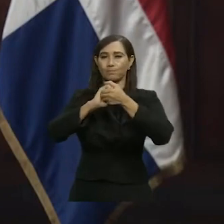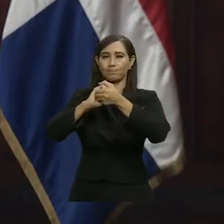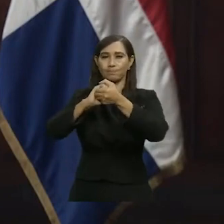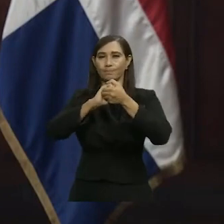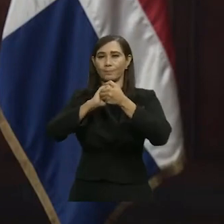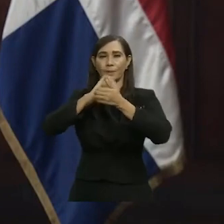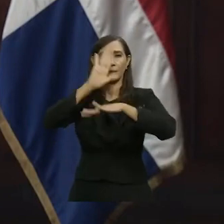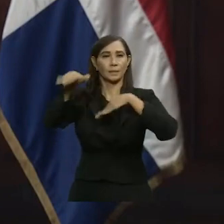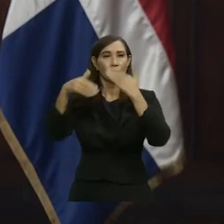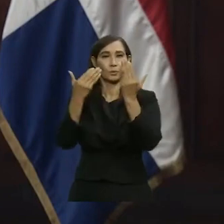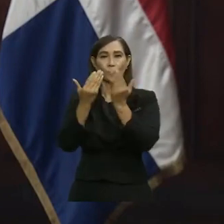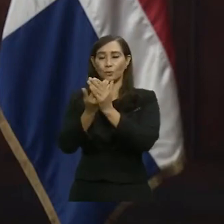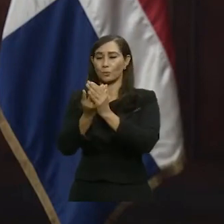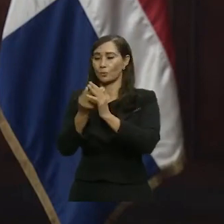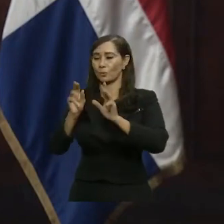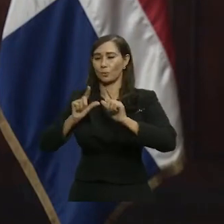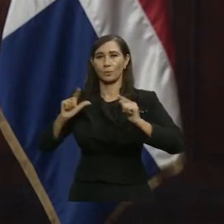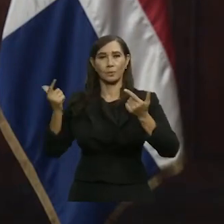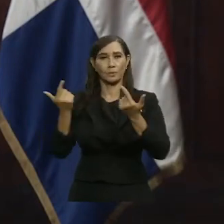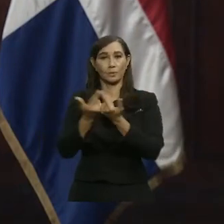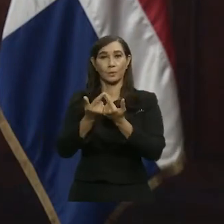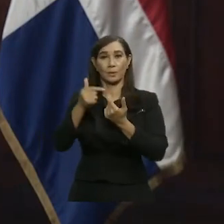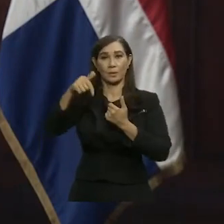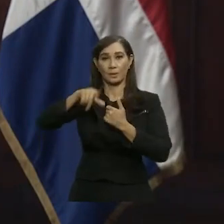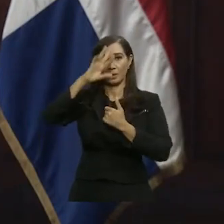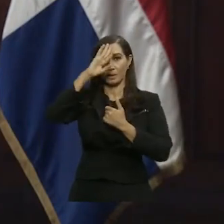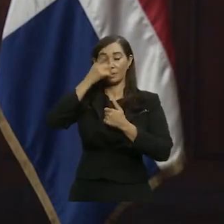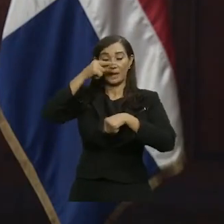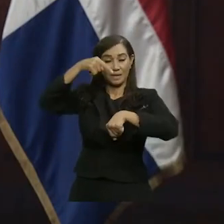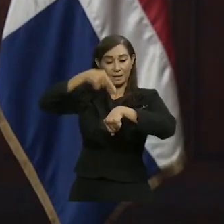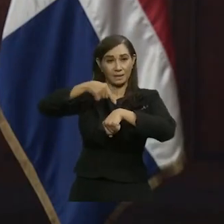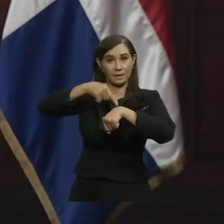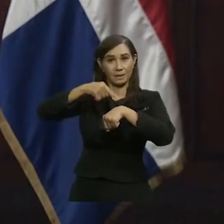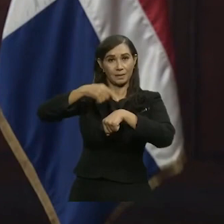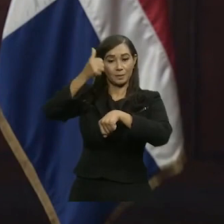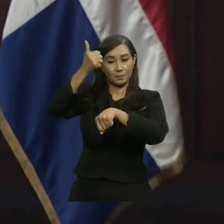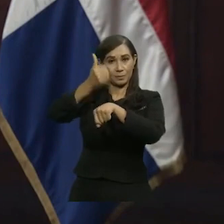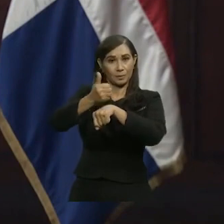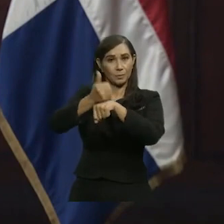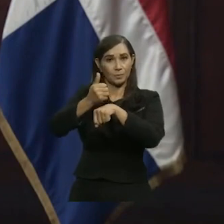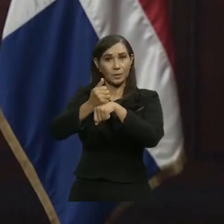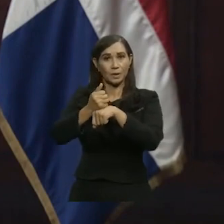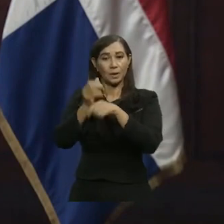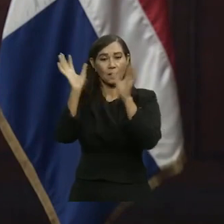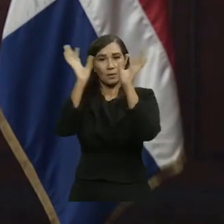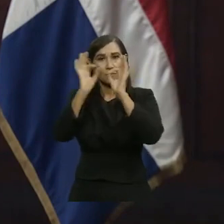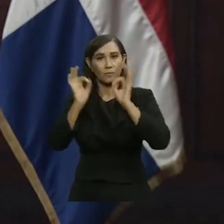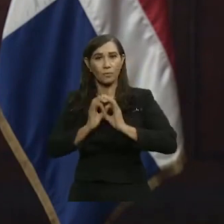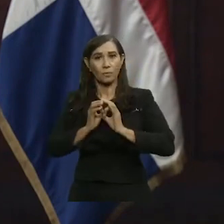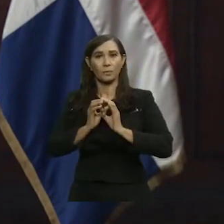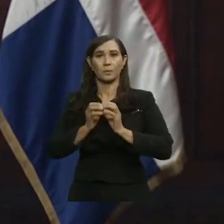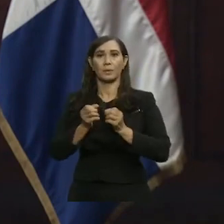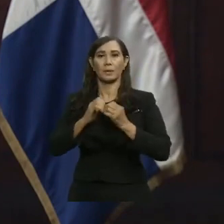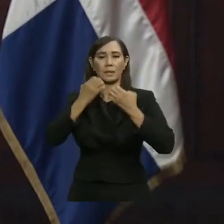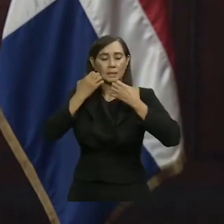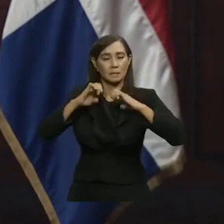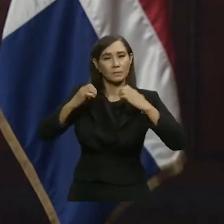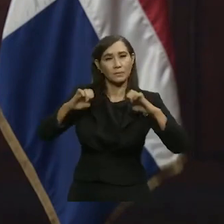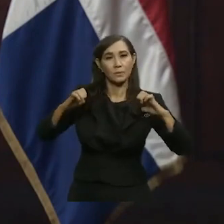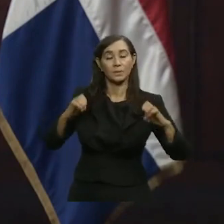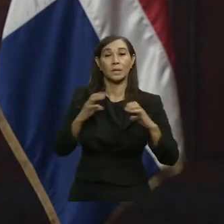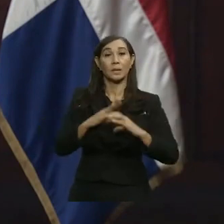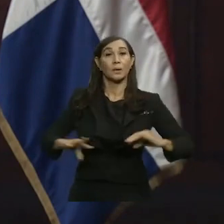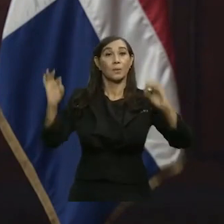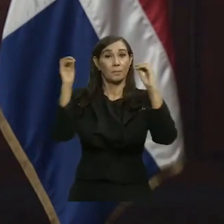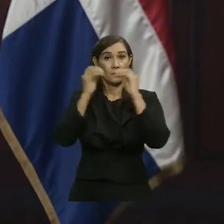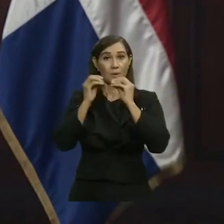nacional de todos los sectores del país. Este es el momento de plantear soluciones, de asumir sacrificios y, sobre